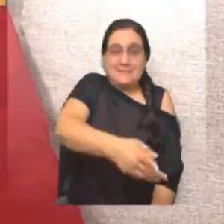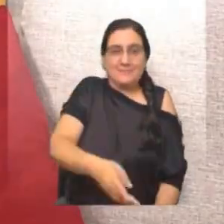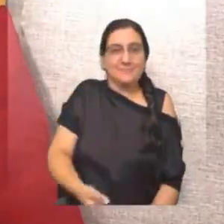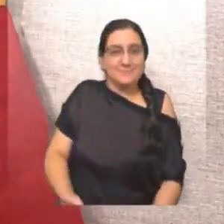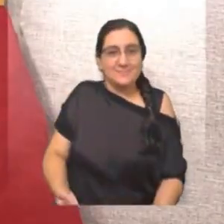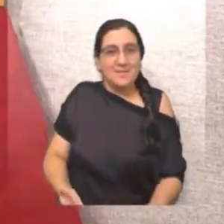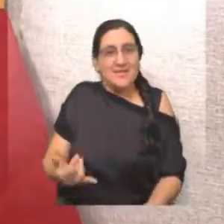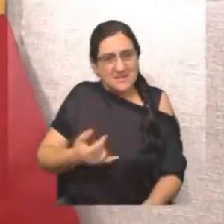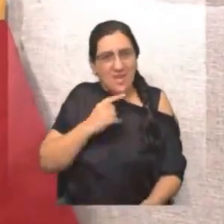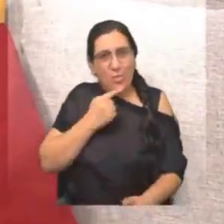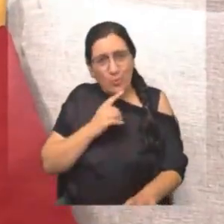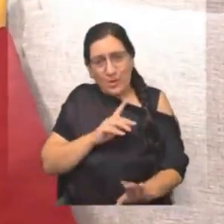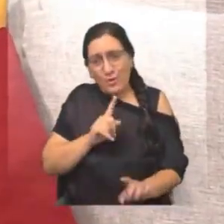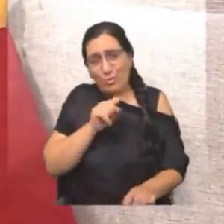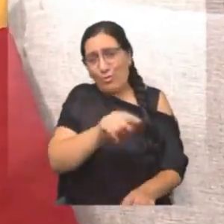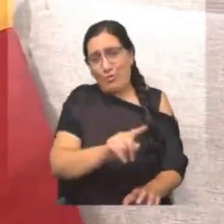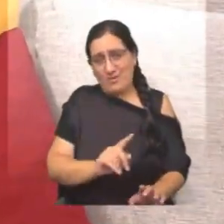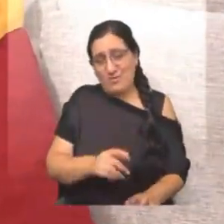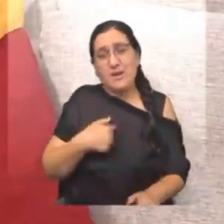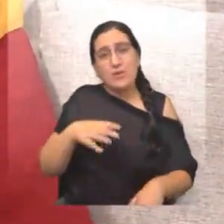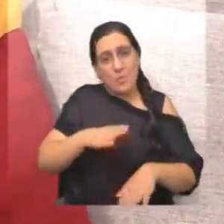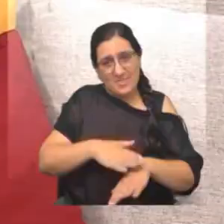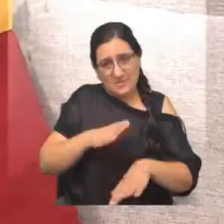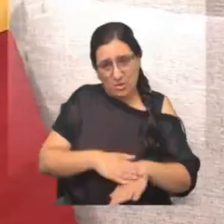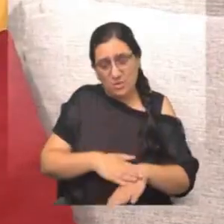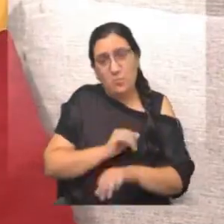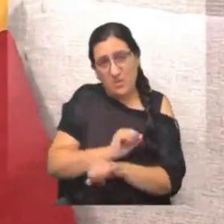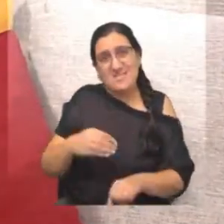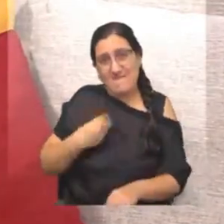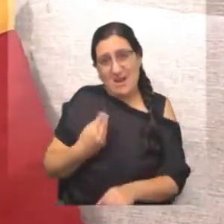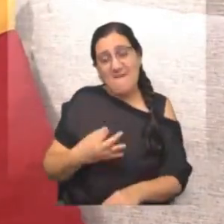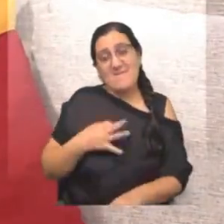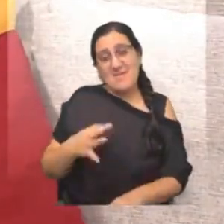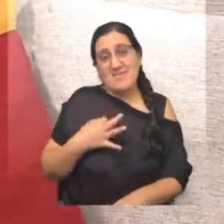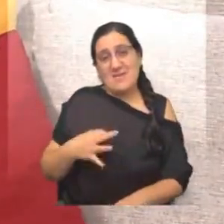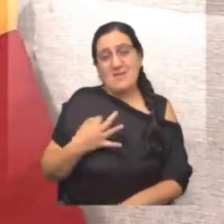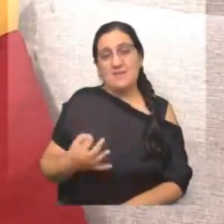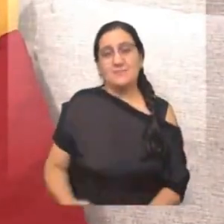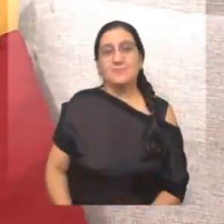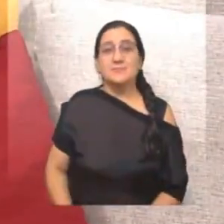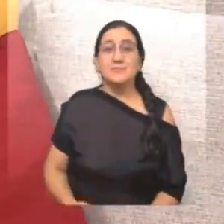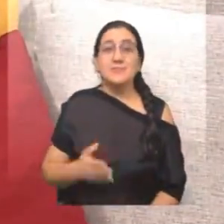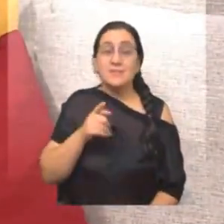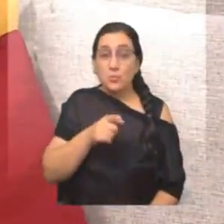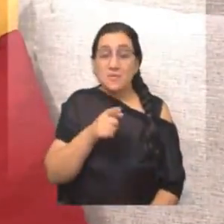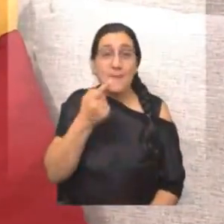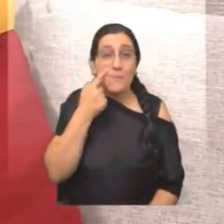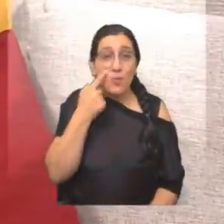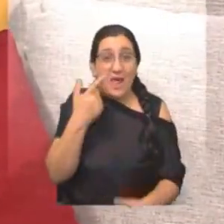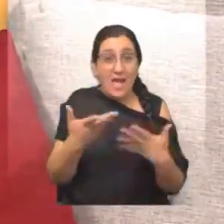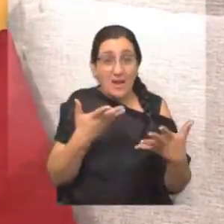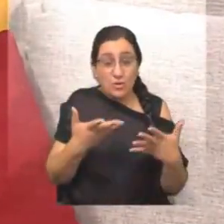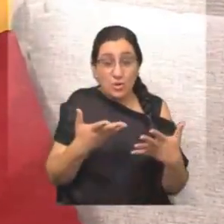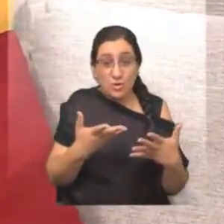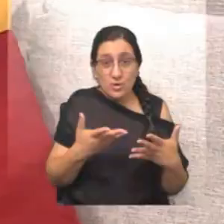Si tienen alguna duda de eso, les voy a dejar un tip que les puede salvar la vida directamente. ¿Tá? Que tiene que ver con, si van a testear algo, obviamente, si tienen